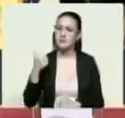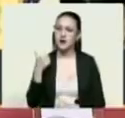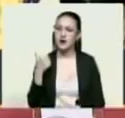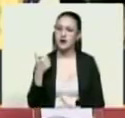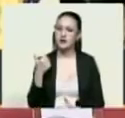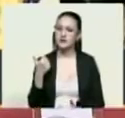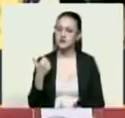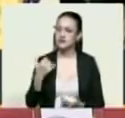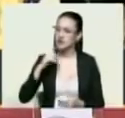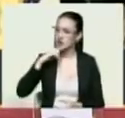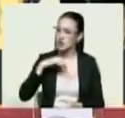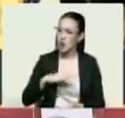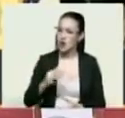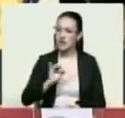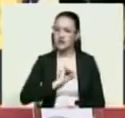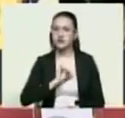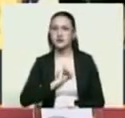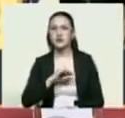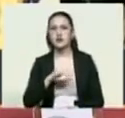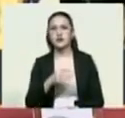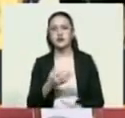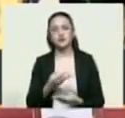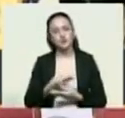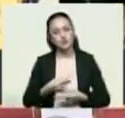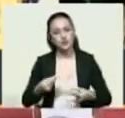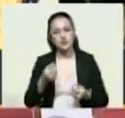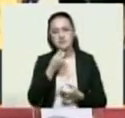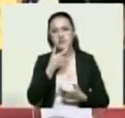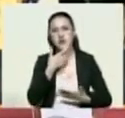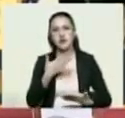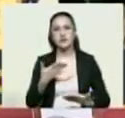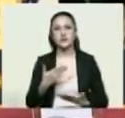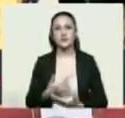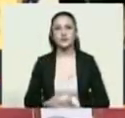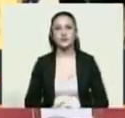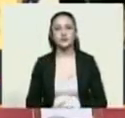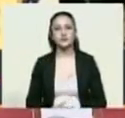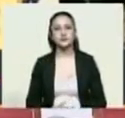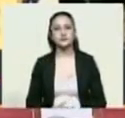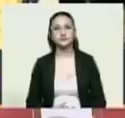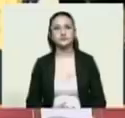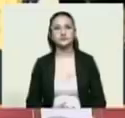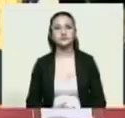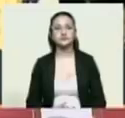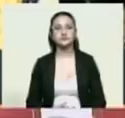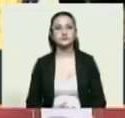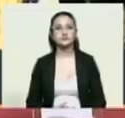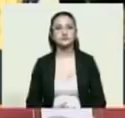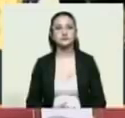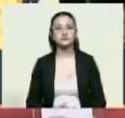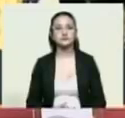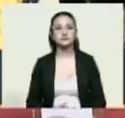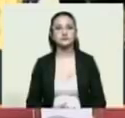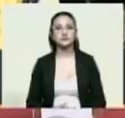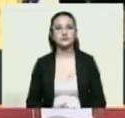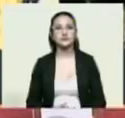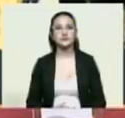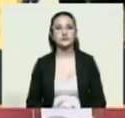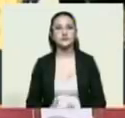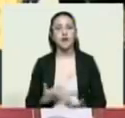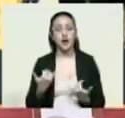nuestras raíces, con nuestra identidad, con lo sublime, con lo hermoso, con lo bello. Quiero además hacer referencia a un